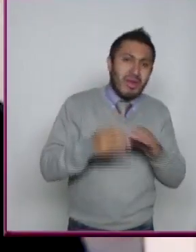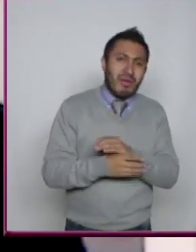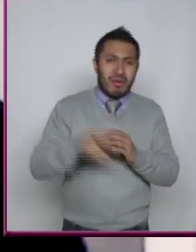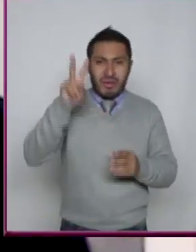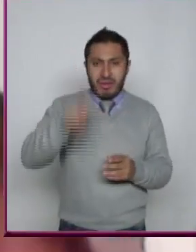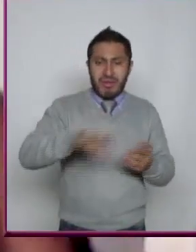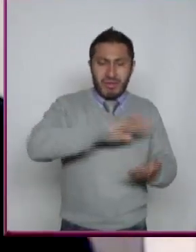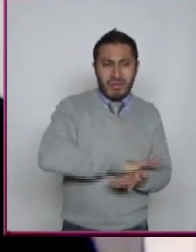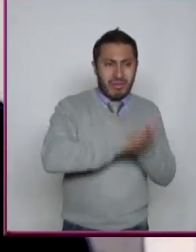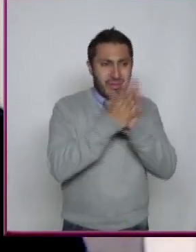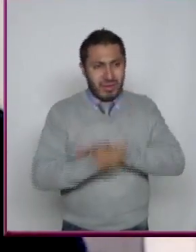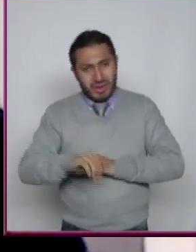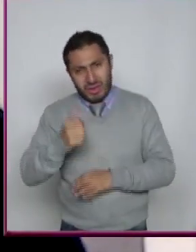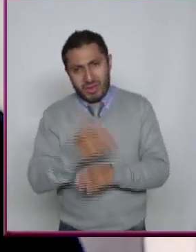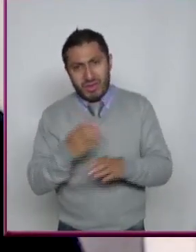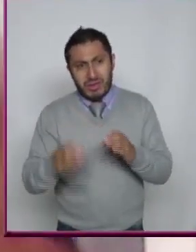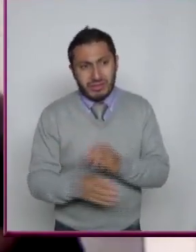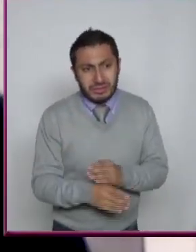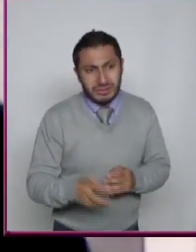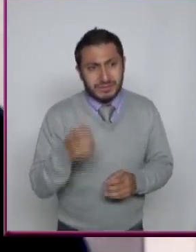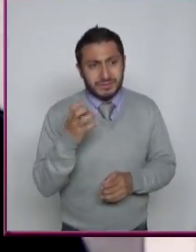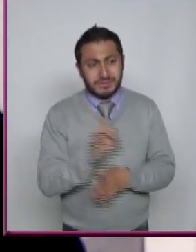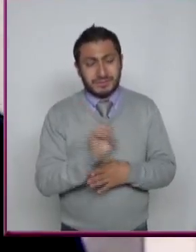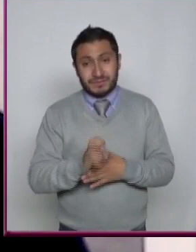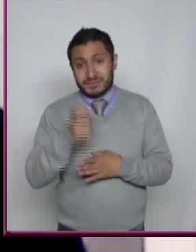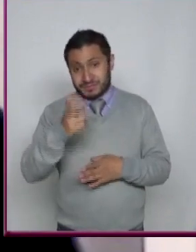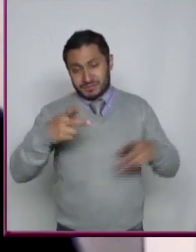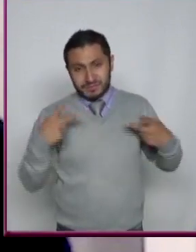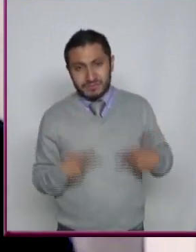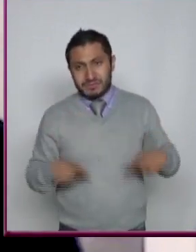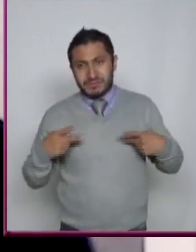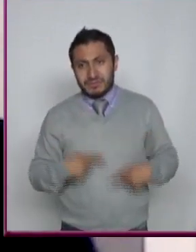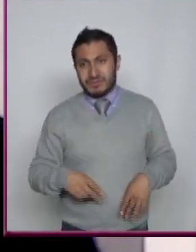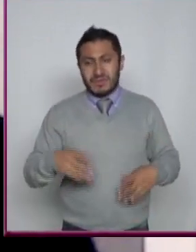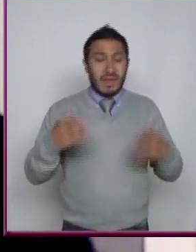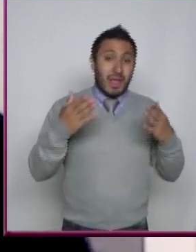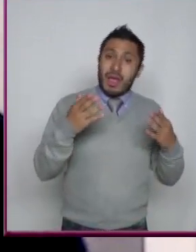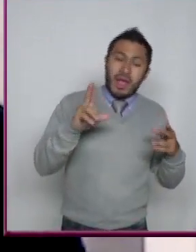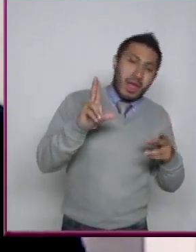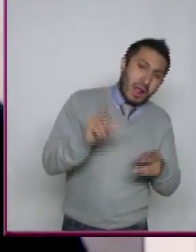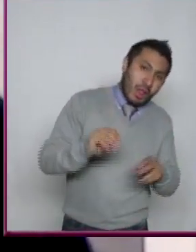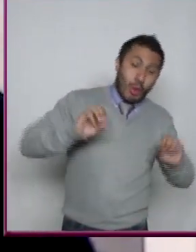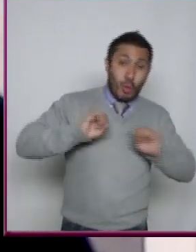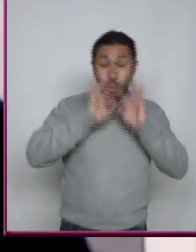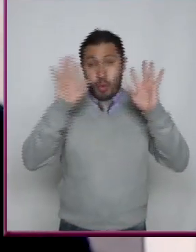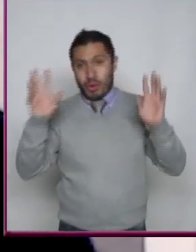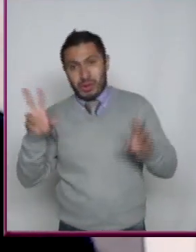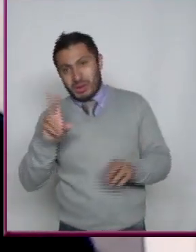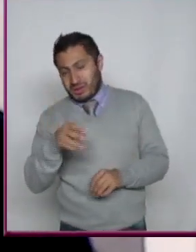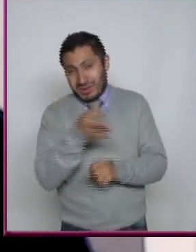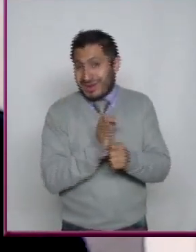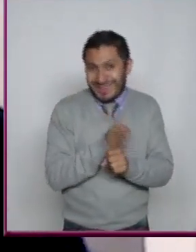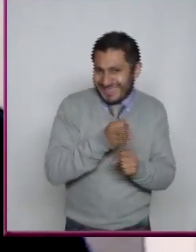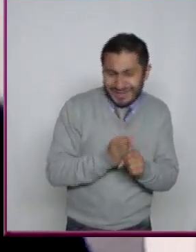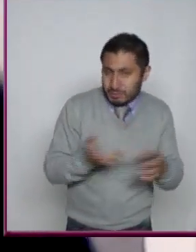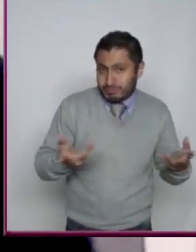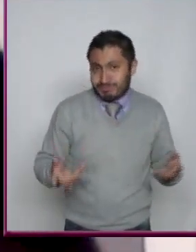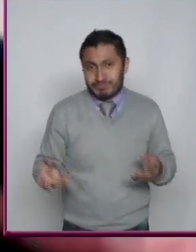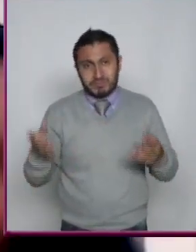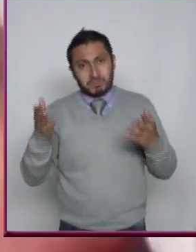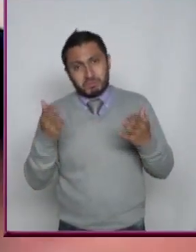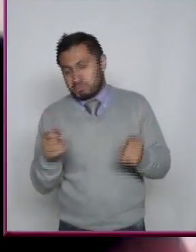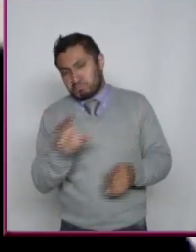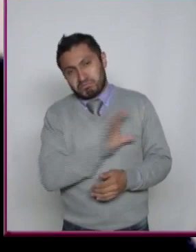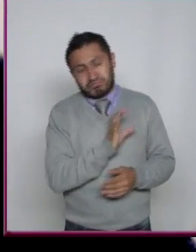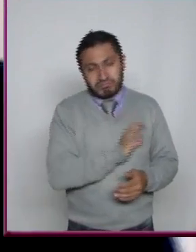realidad a otra forma de ver la realidad en la cual esta persona igual ya no es tan maravillosa, igual y no era tan graciosa como pensamos, igual ya no